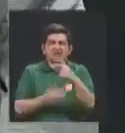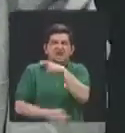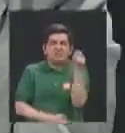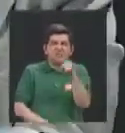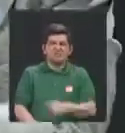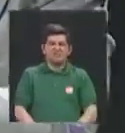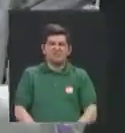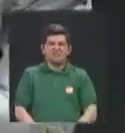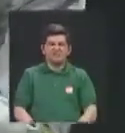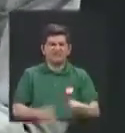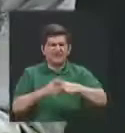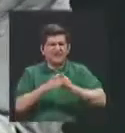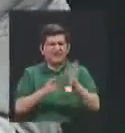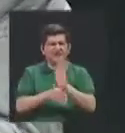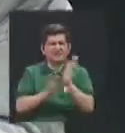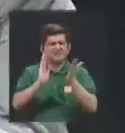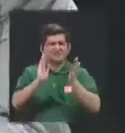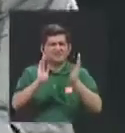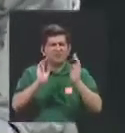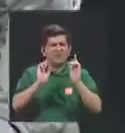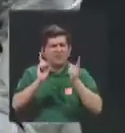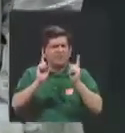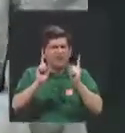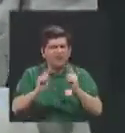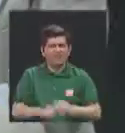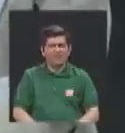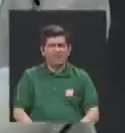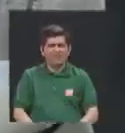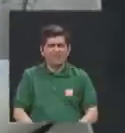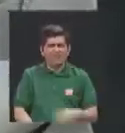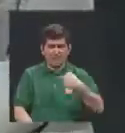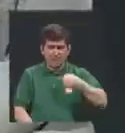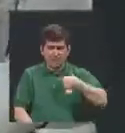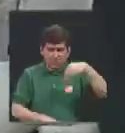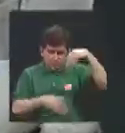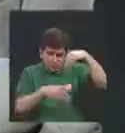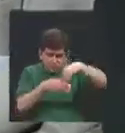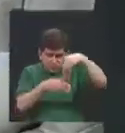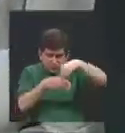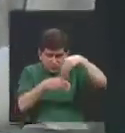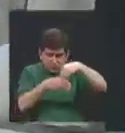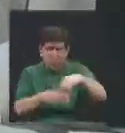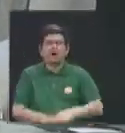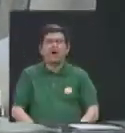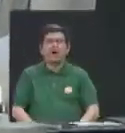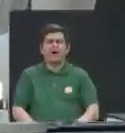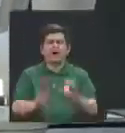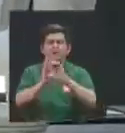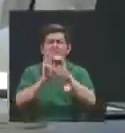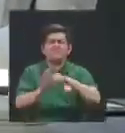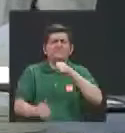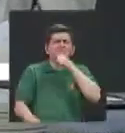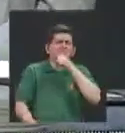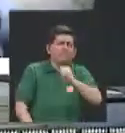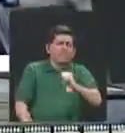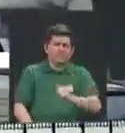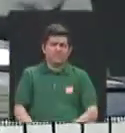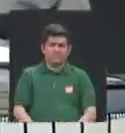En fin. ¿Y con cuáles películas inicialmente? Bueno, básicamente porque yo coleccionaba fotografías